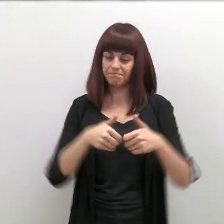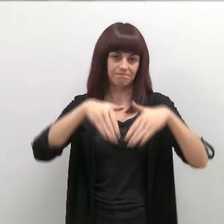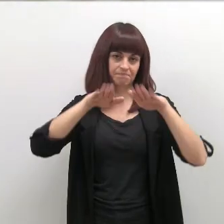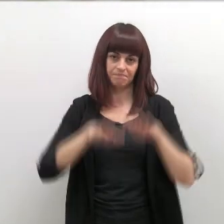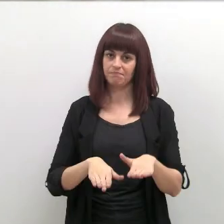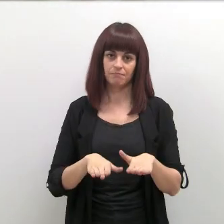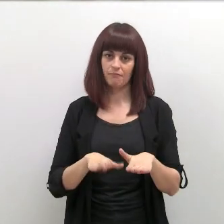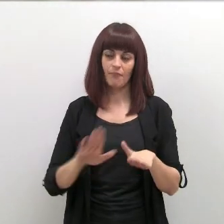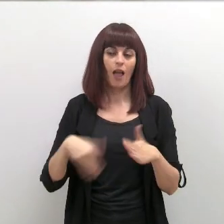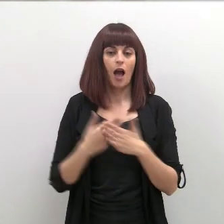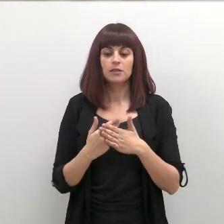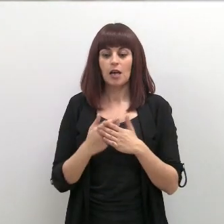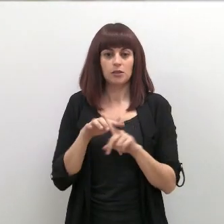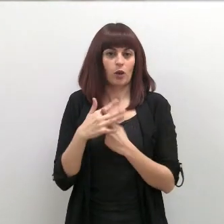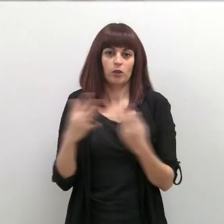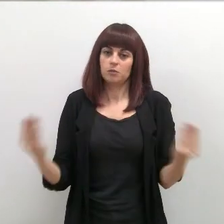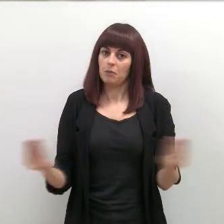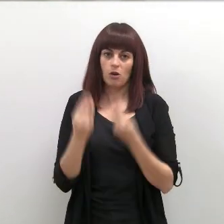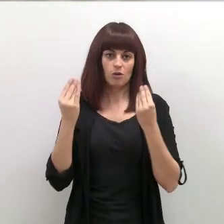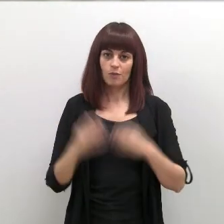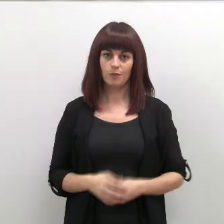celebrar hasta mejor momento.